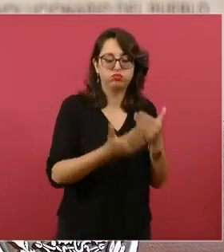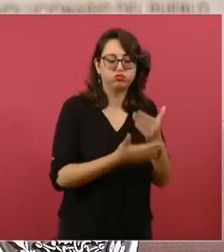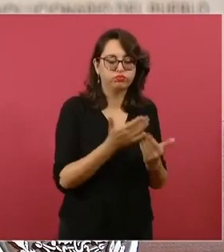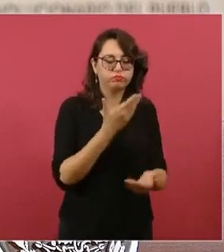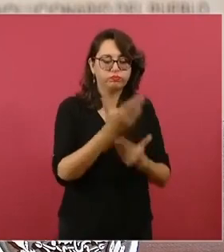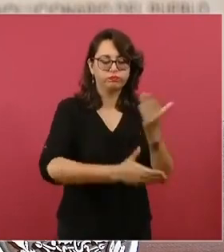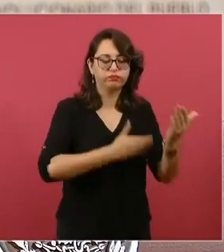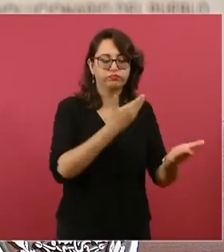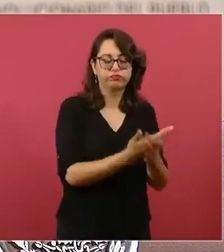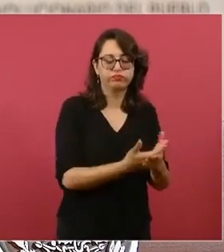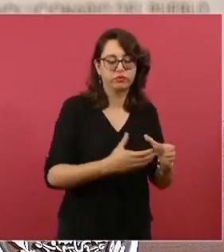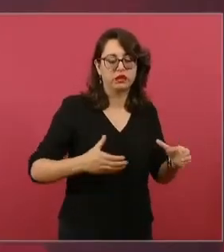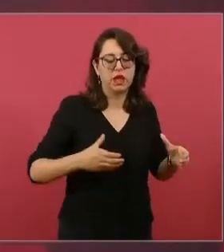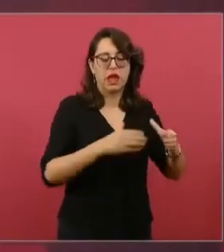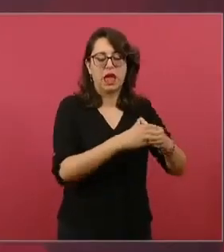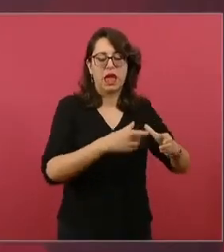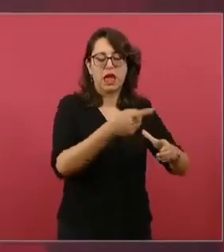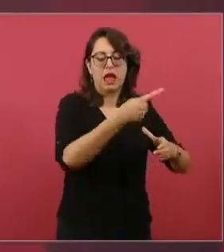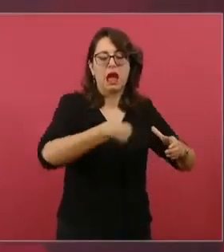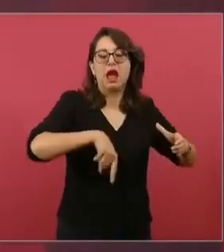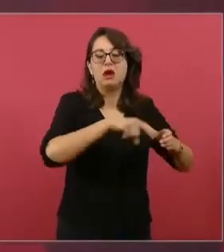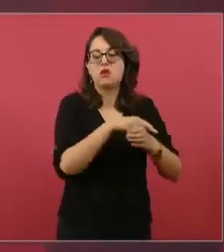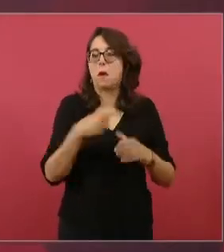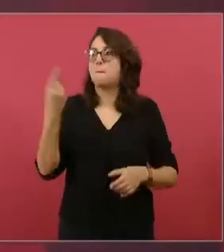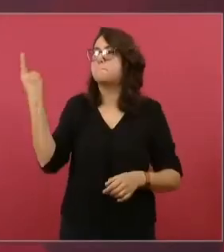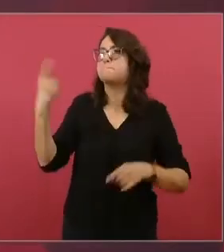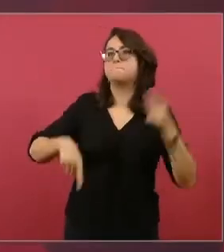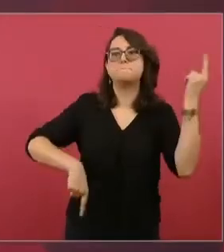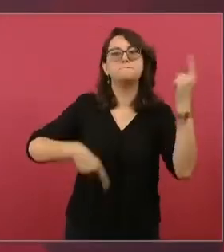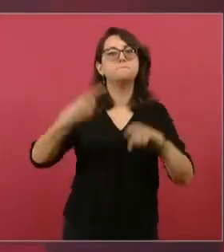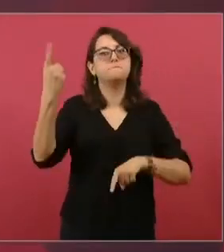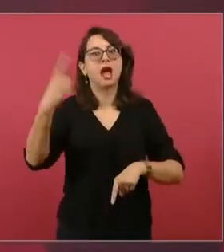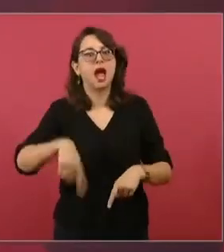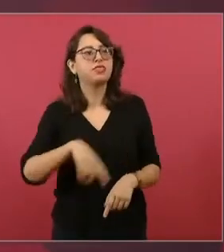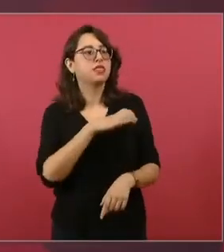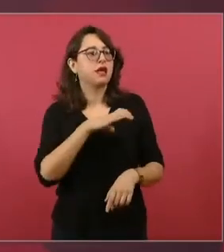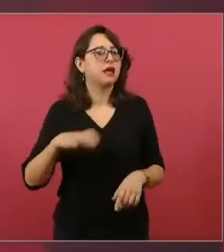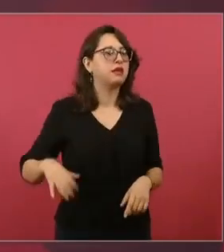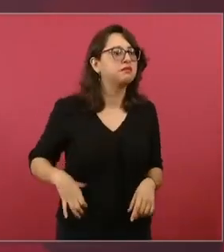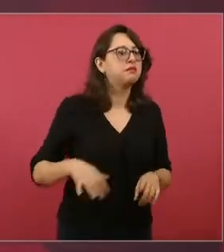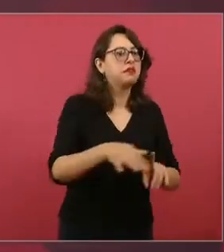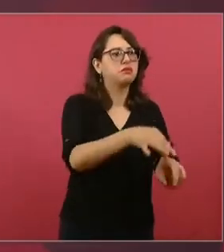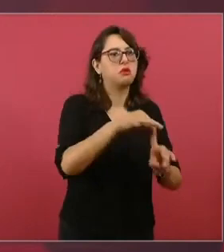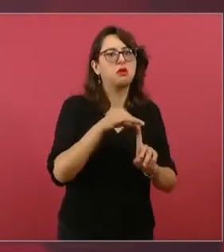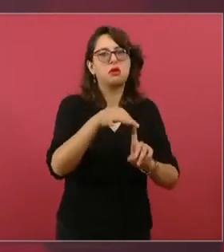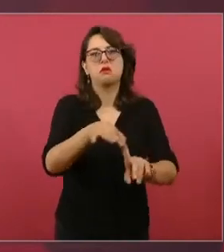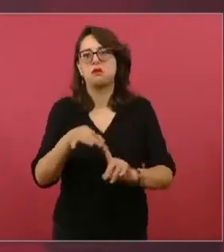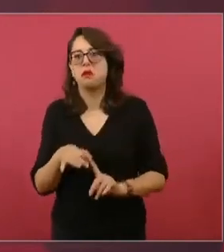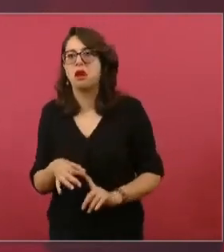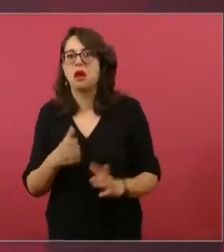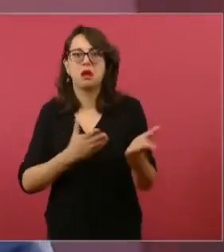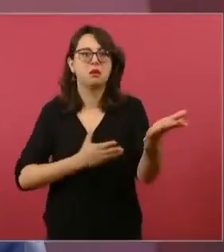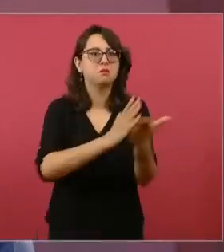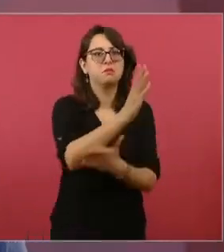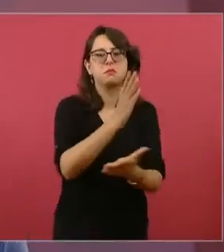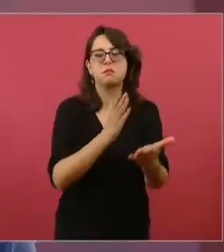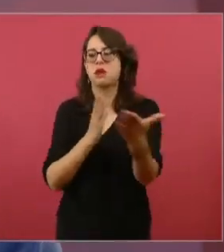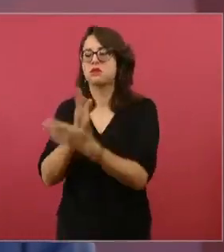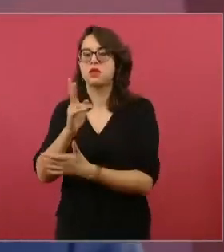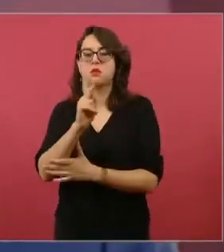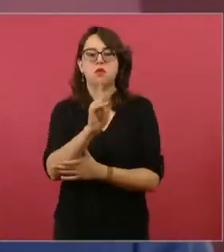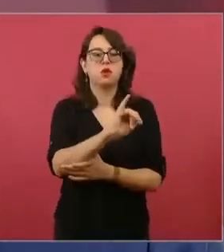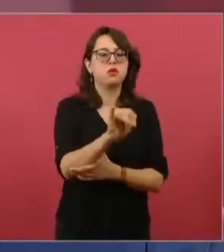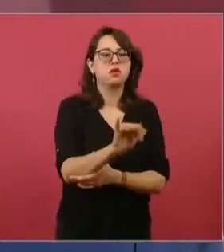Eran los que mandaban en el Poder Judicial, en el